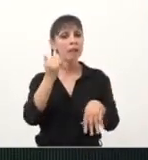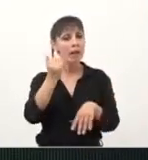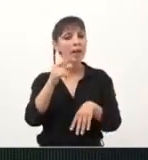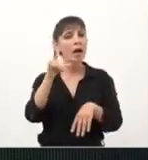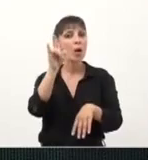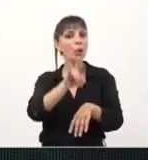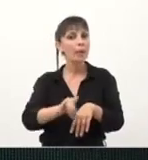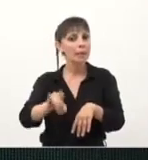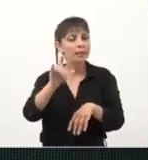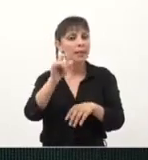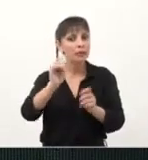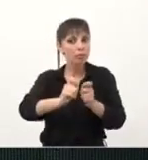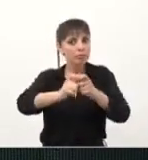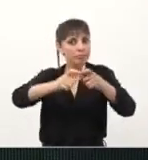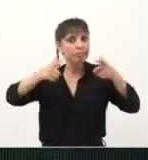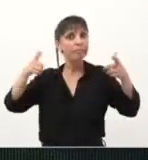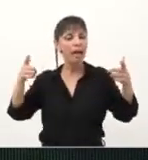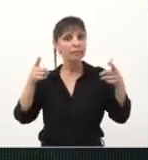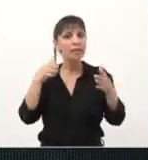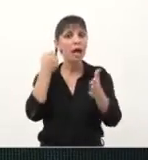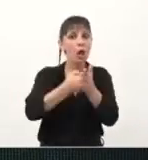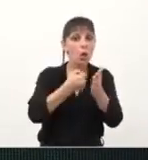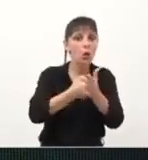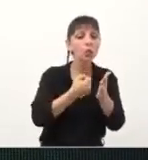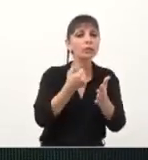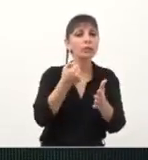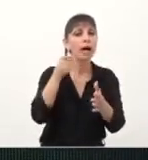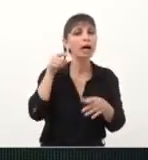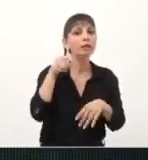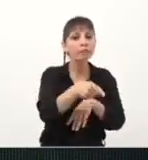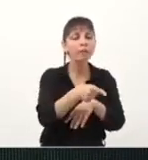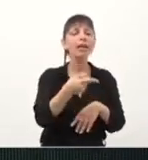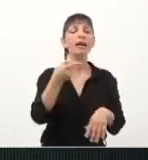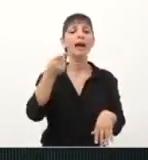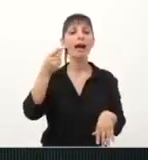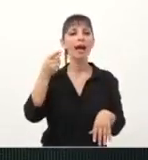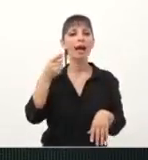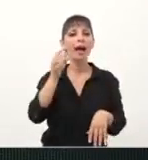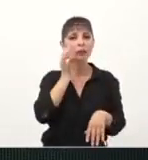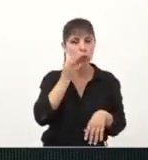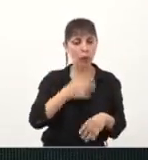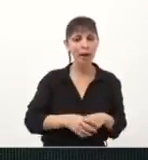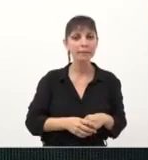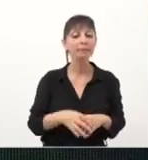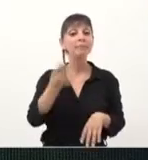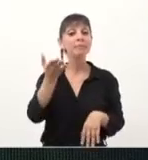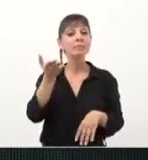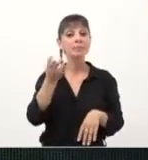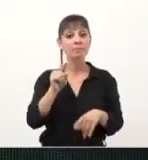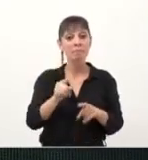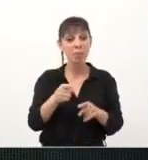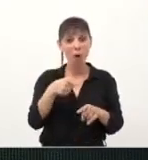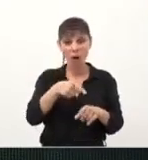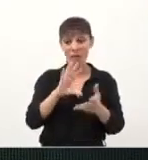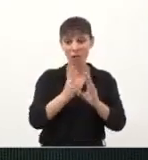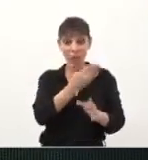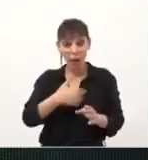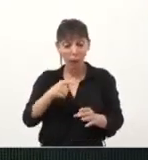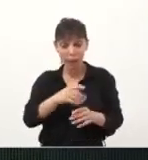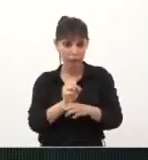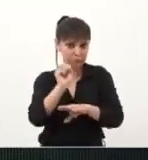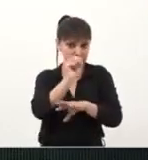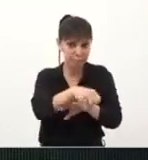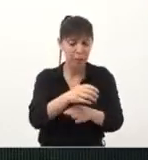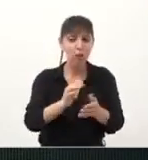epidemia global. Y la lucha es contra el azúcar. Para eso hay que tener coraje. El que no tuvo este gobierno, ni el kirchnerismo, en la sanción